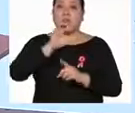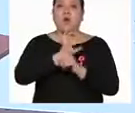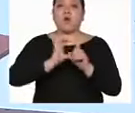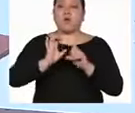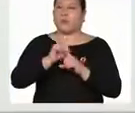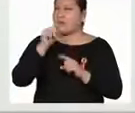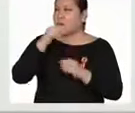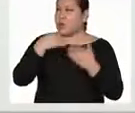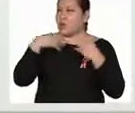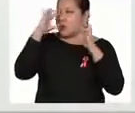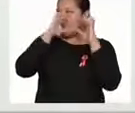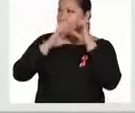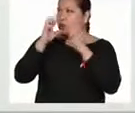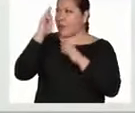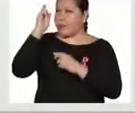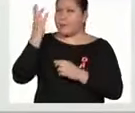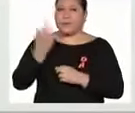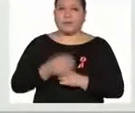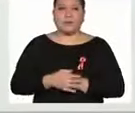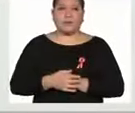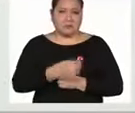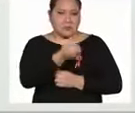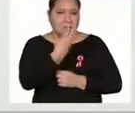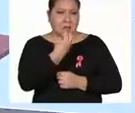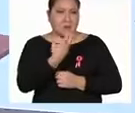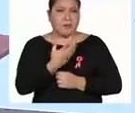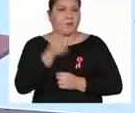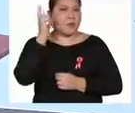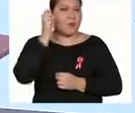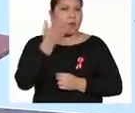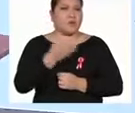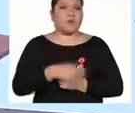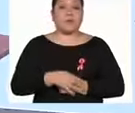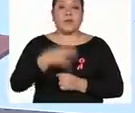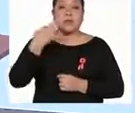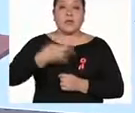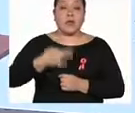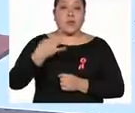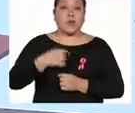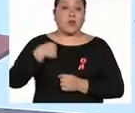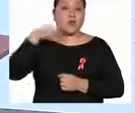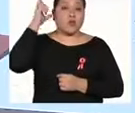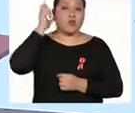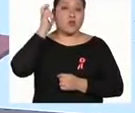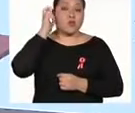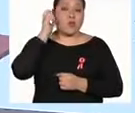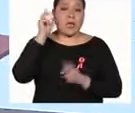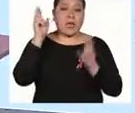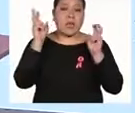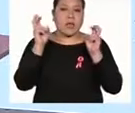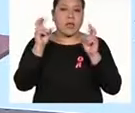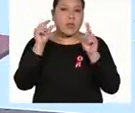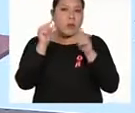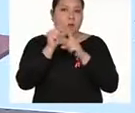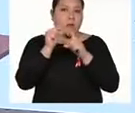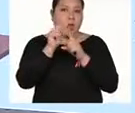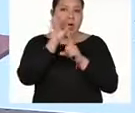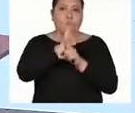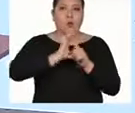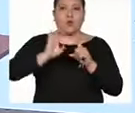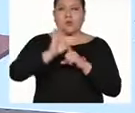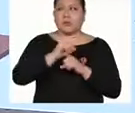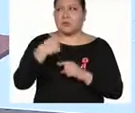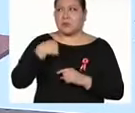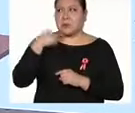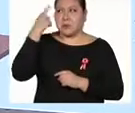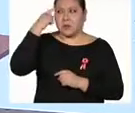una duda, profesora. Dime, Yanira, te oigo. Siempre que escuché el término cultura, venían a mi mente las culturas